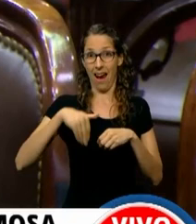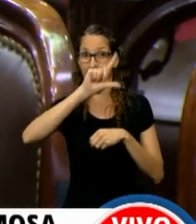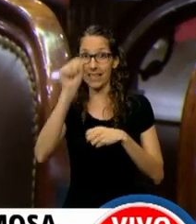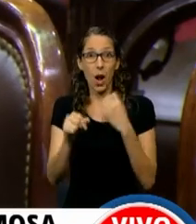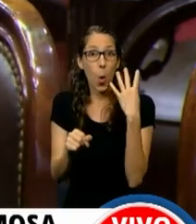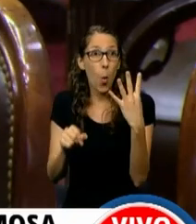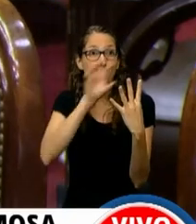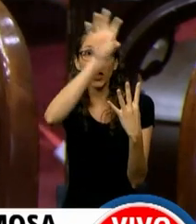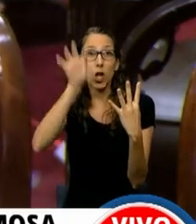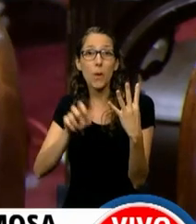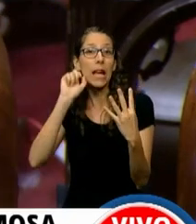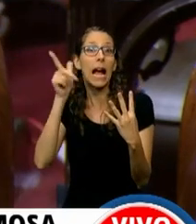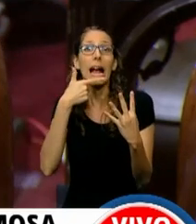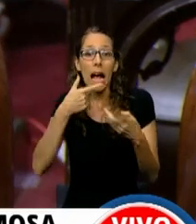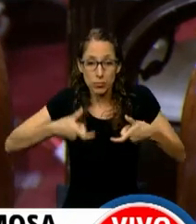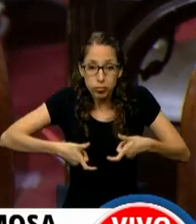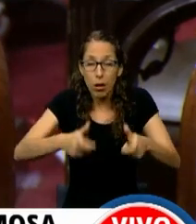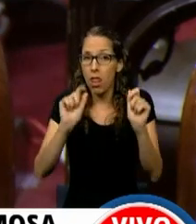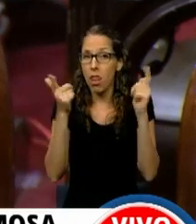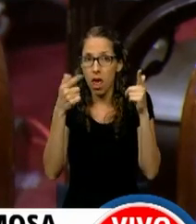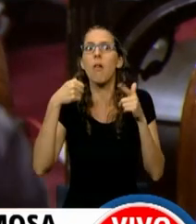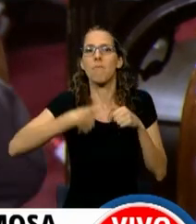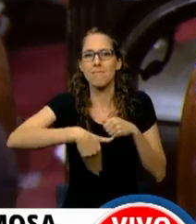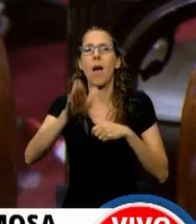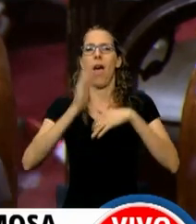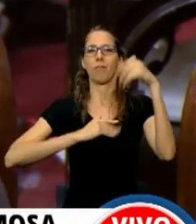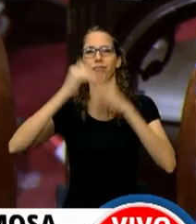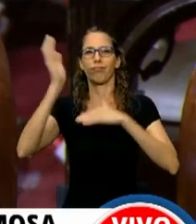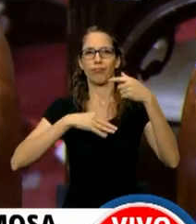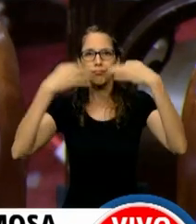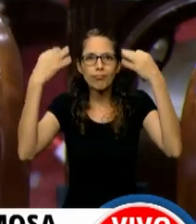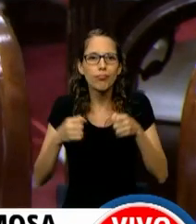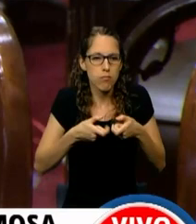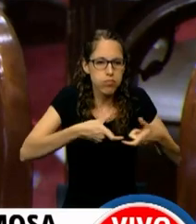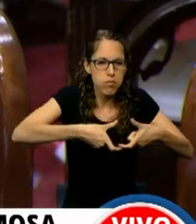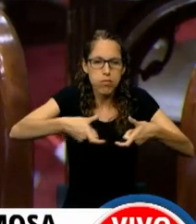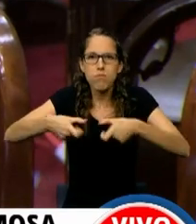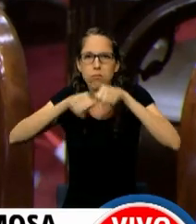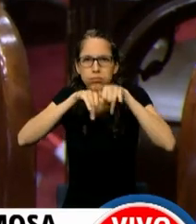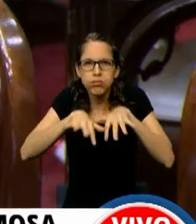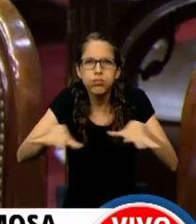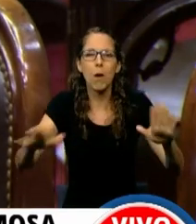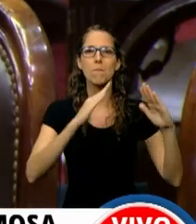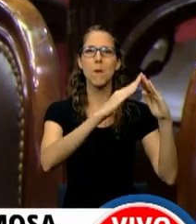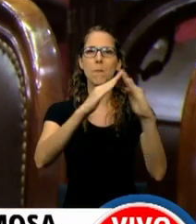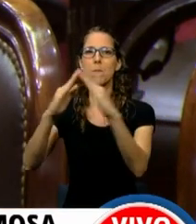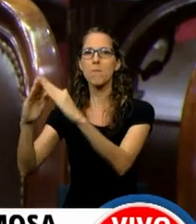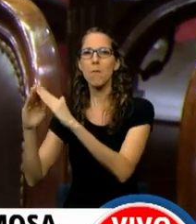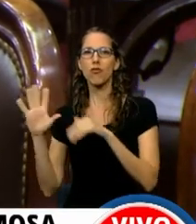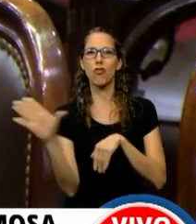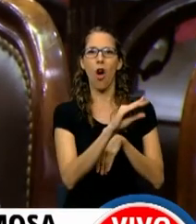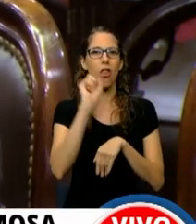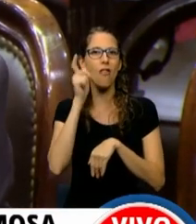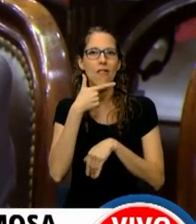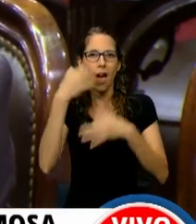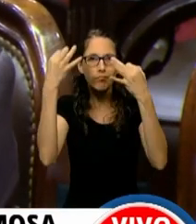natural. Por fin vamos a tener este gasoducto y vamos a llegar con las instalaciones hacia cada uno de los domicilios.